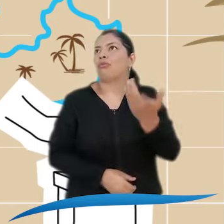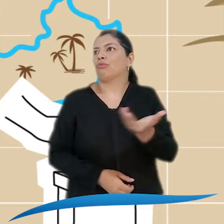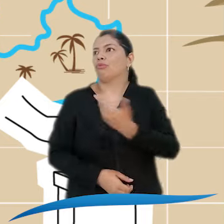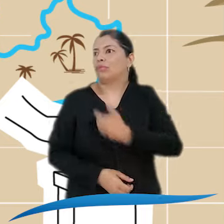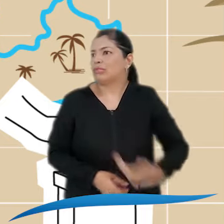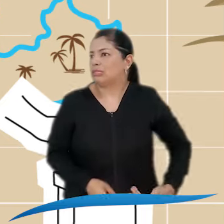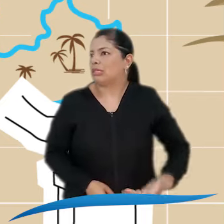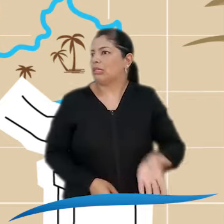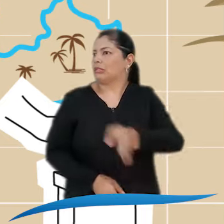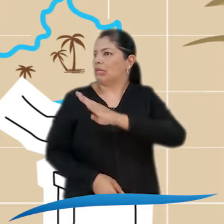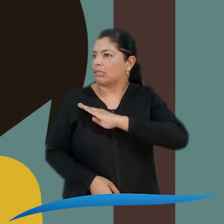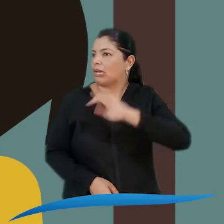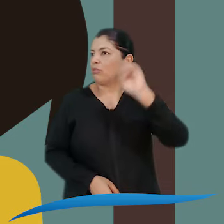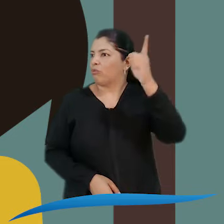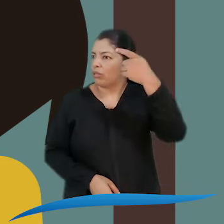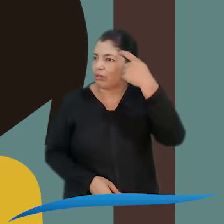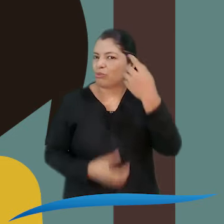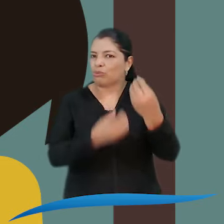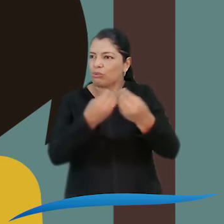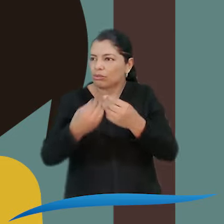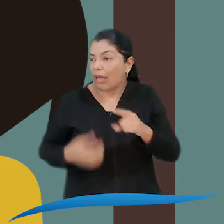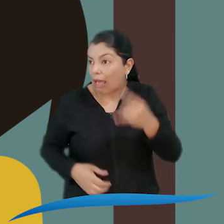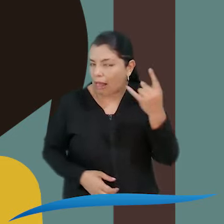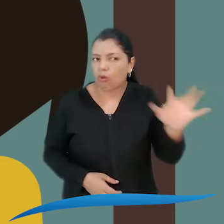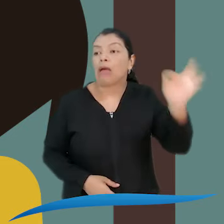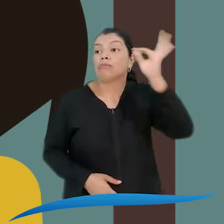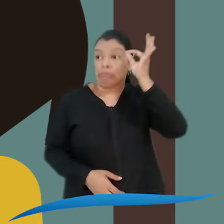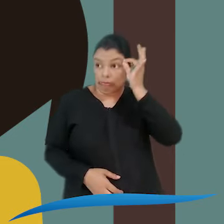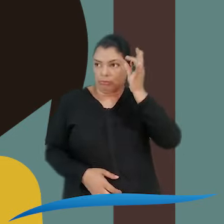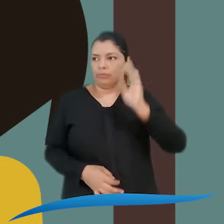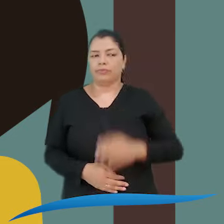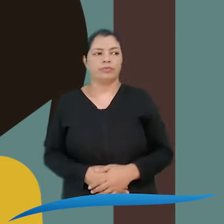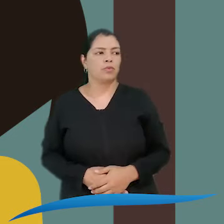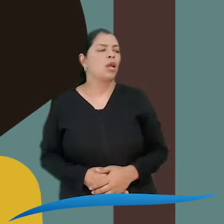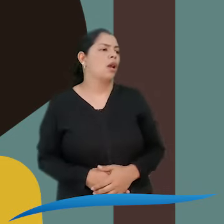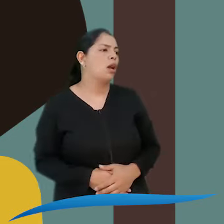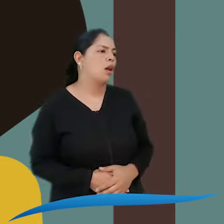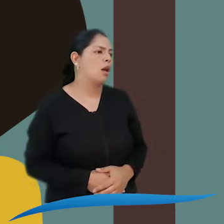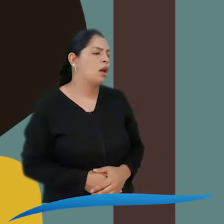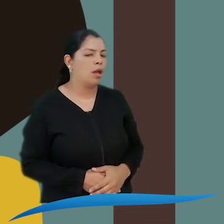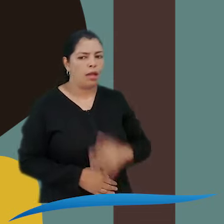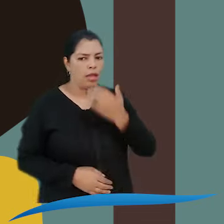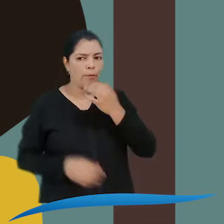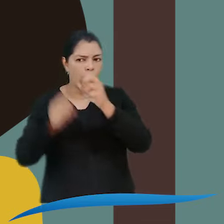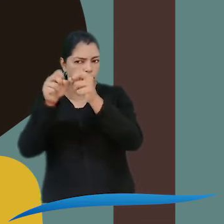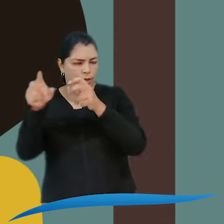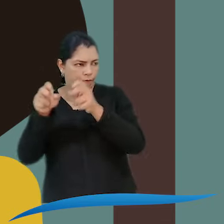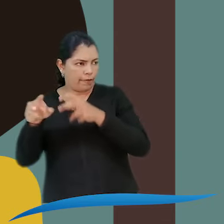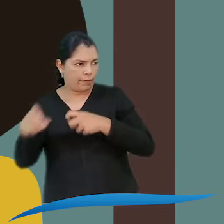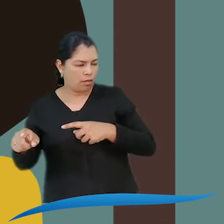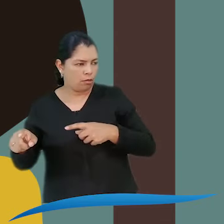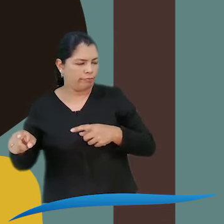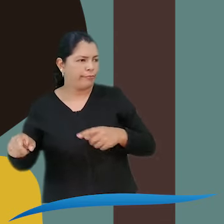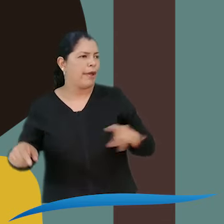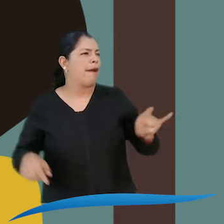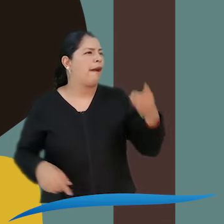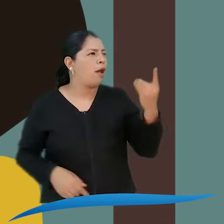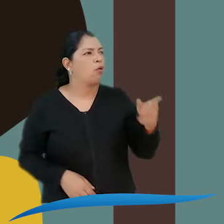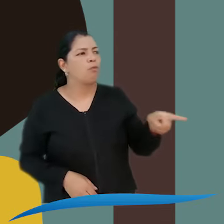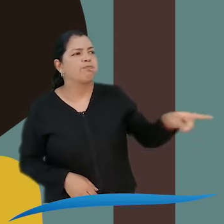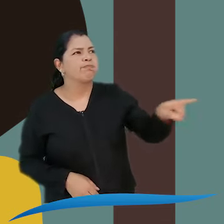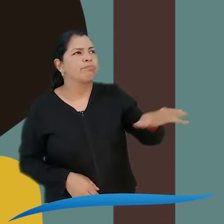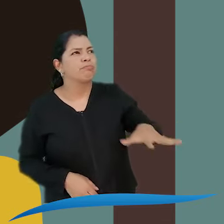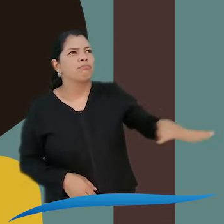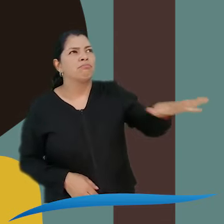o presidente de la República. Ah, ya, claro. Pero, ¿y si alguna de las actividades del proceso